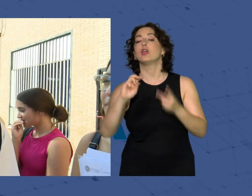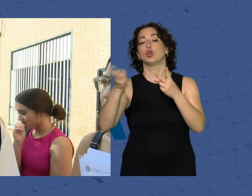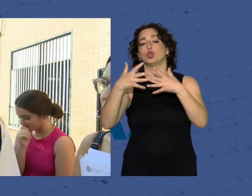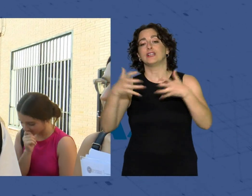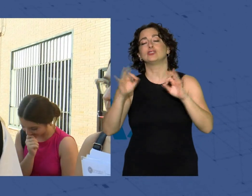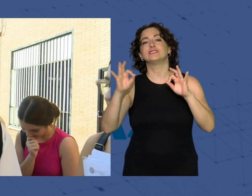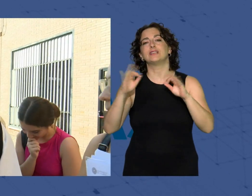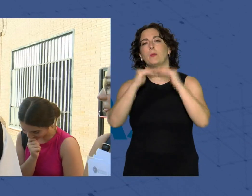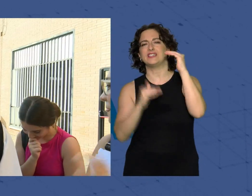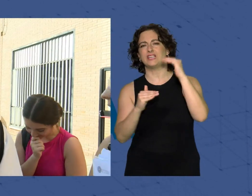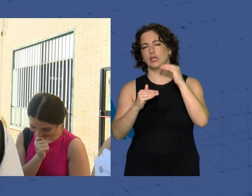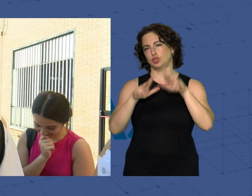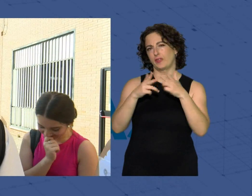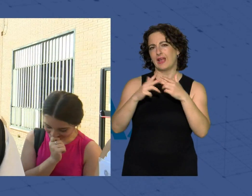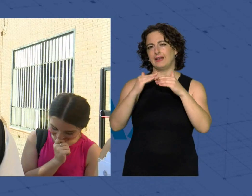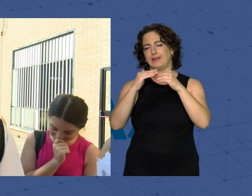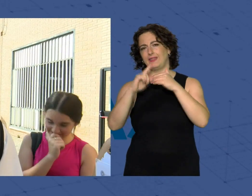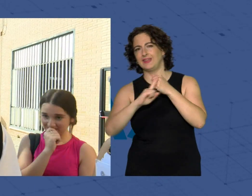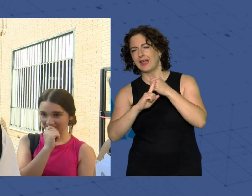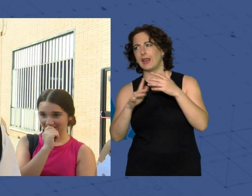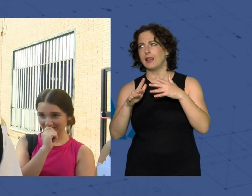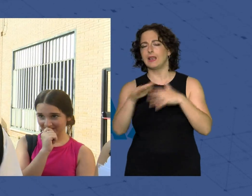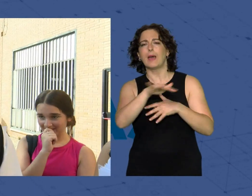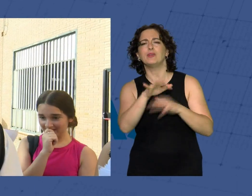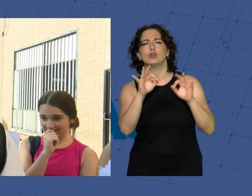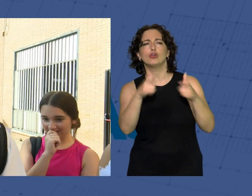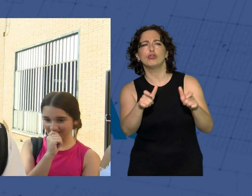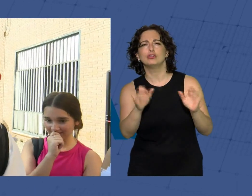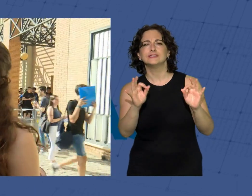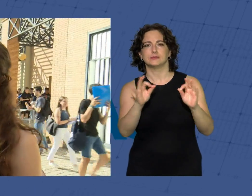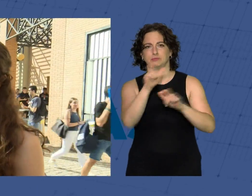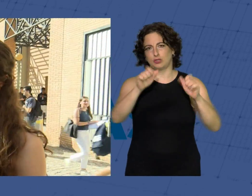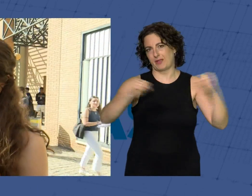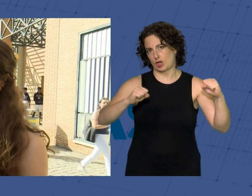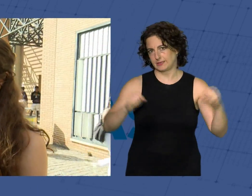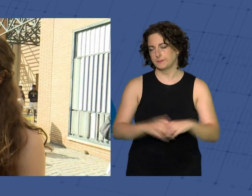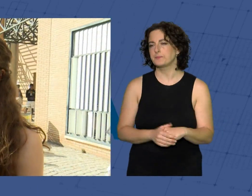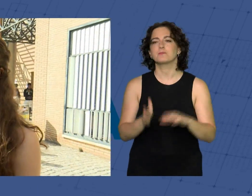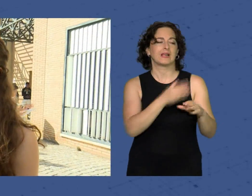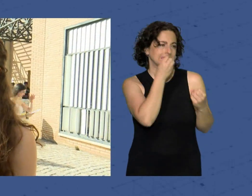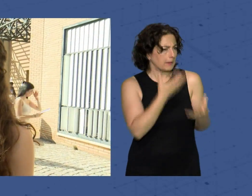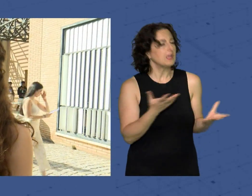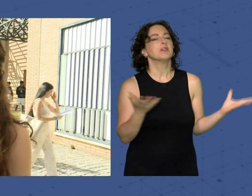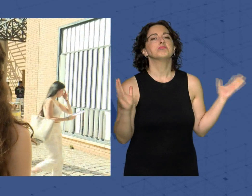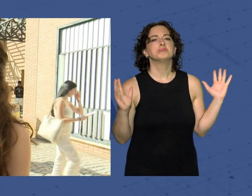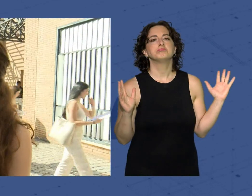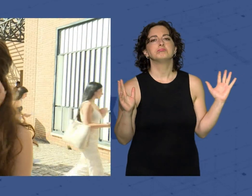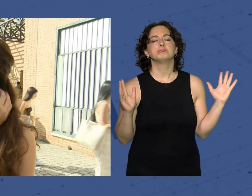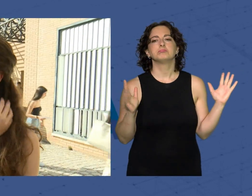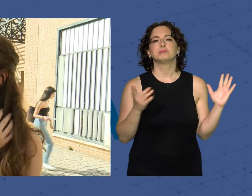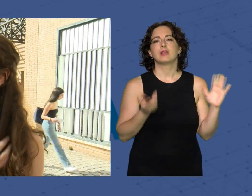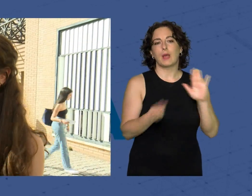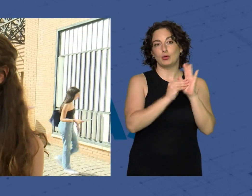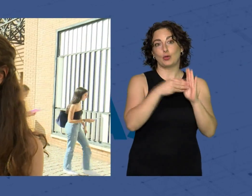y digital en el ámbito de los mayores. Pues ha estado bien. Han puesto